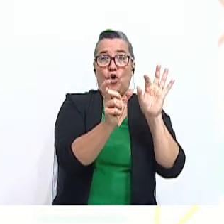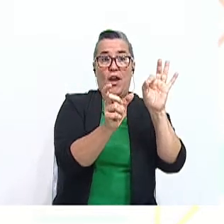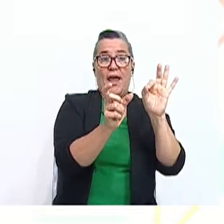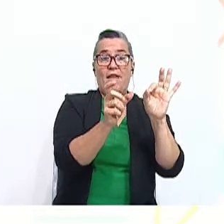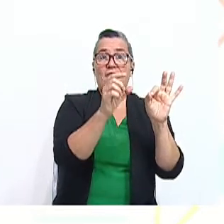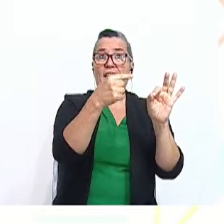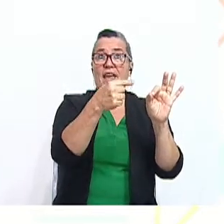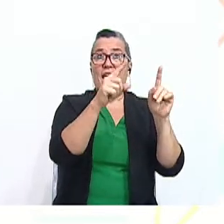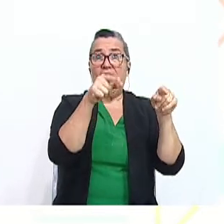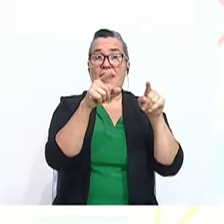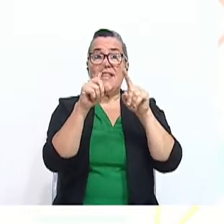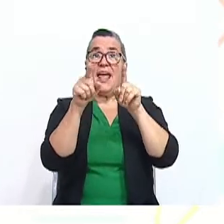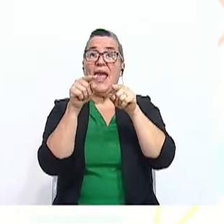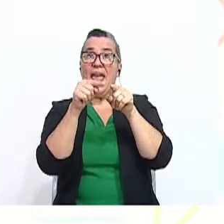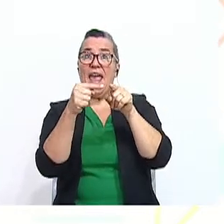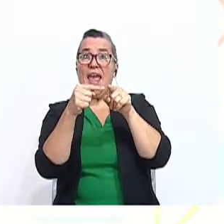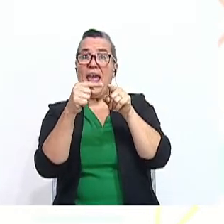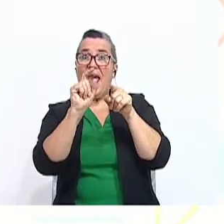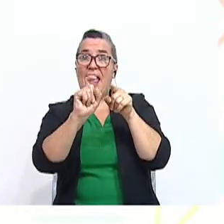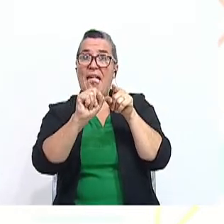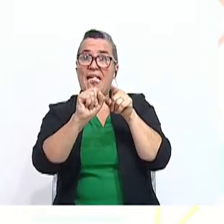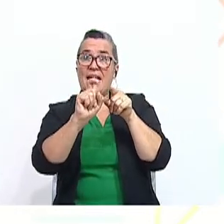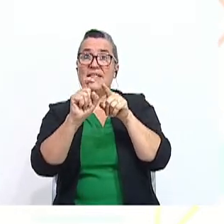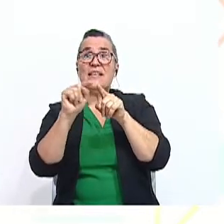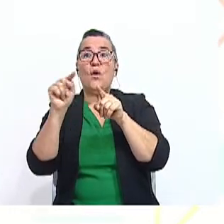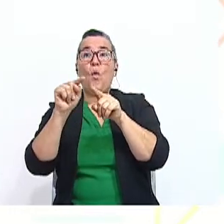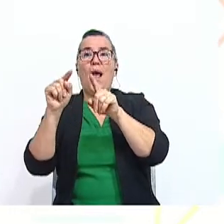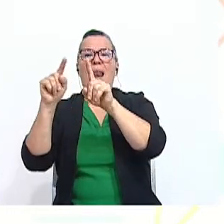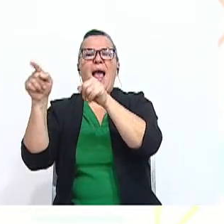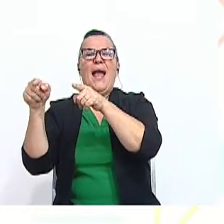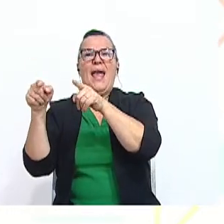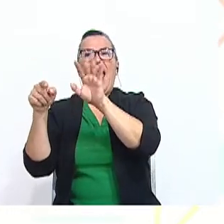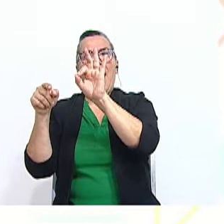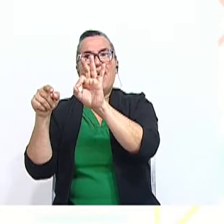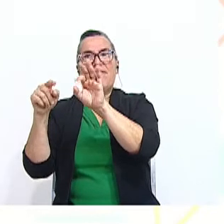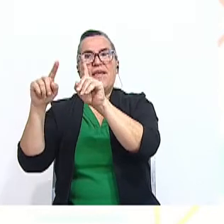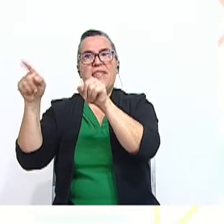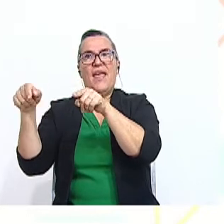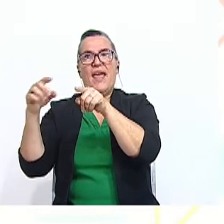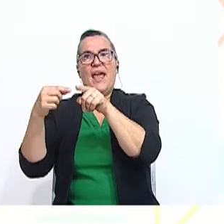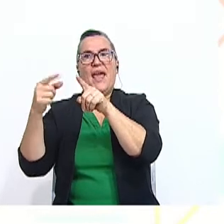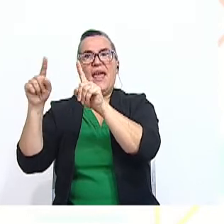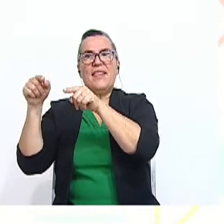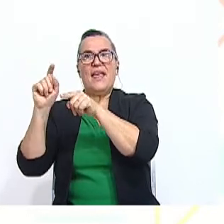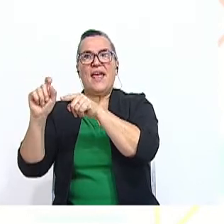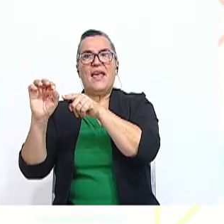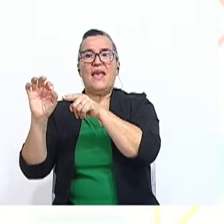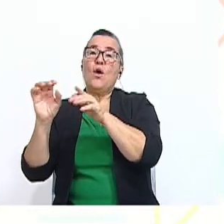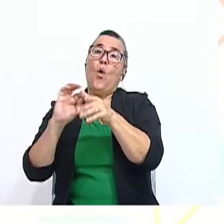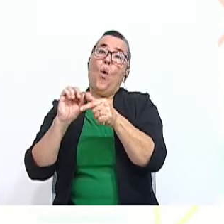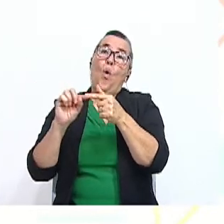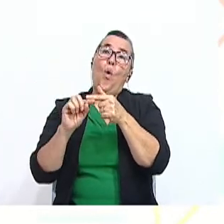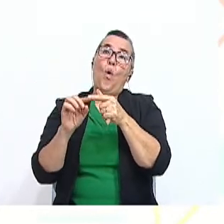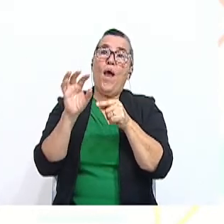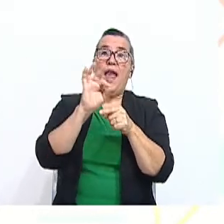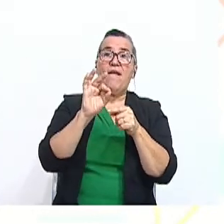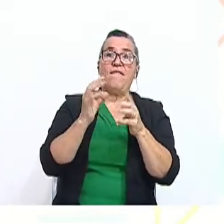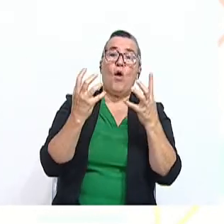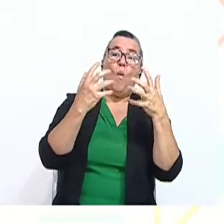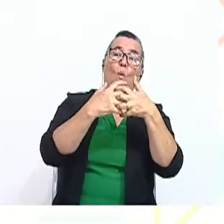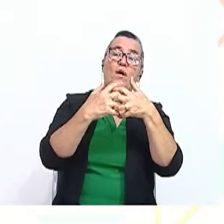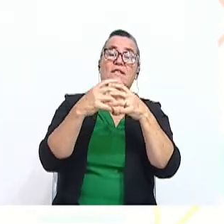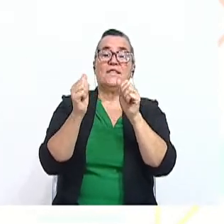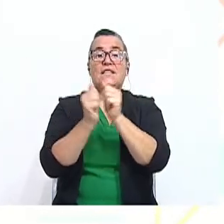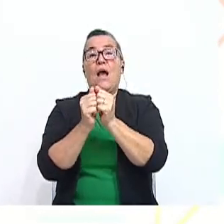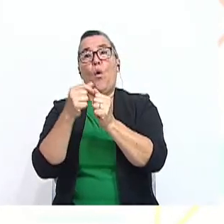de x igual a f de g de x. O también lo podemos leer f compuesta con g. Otra forma de